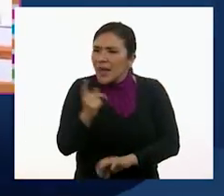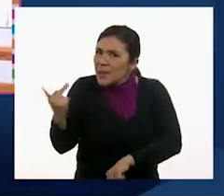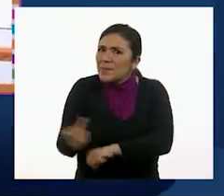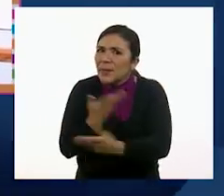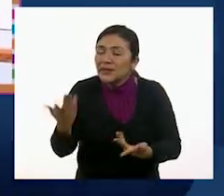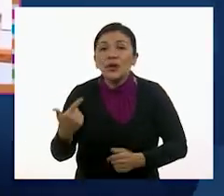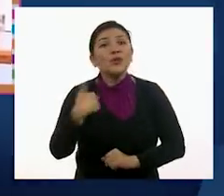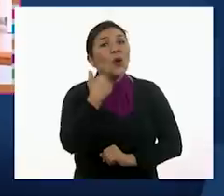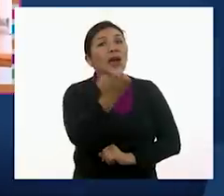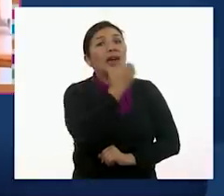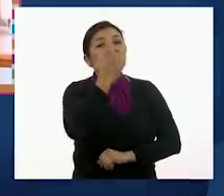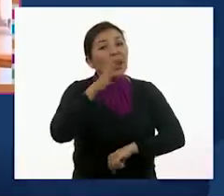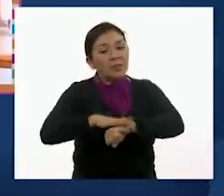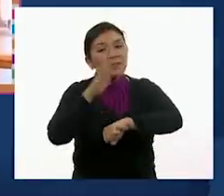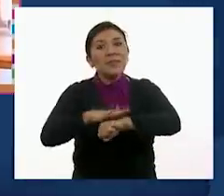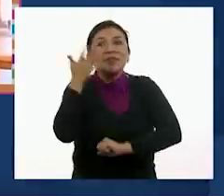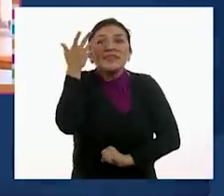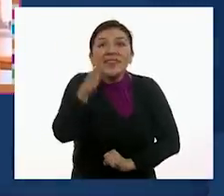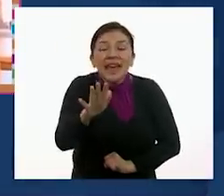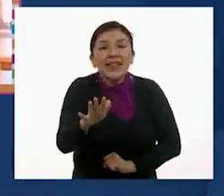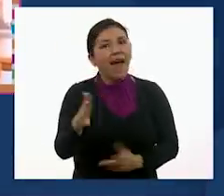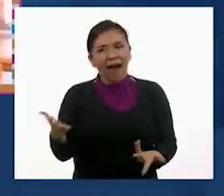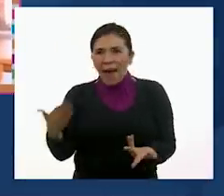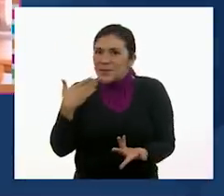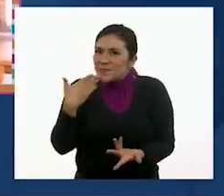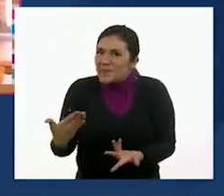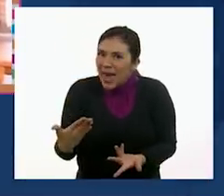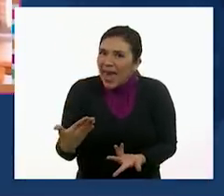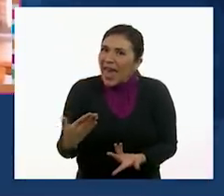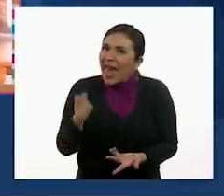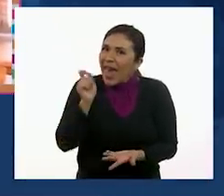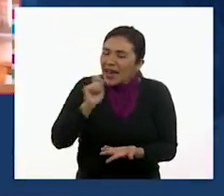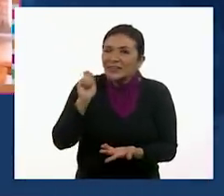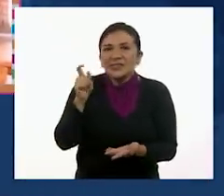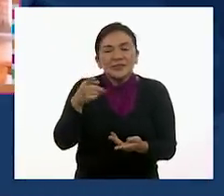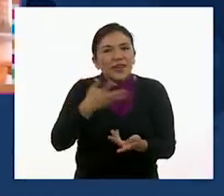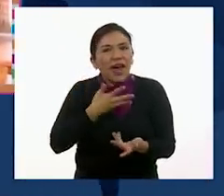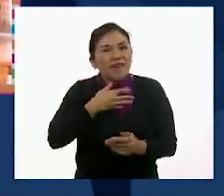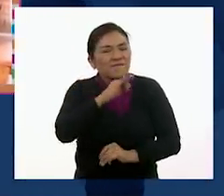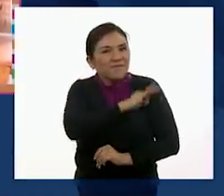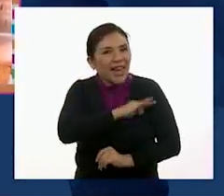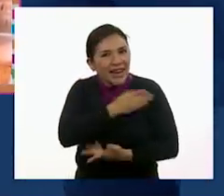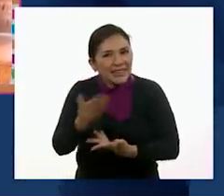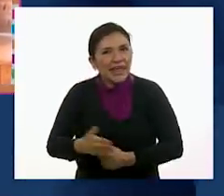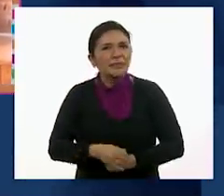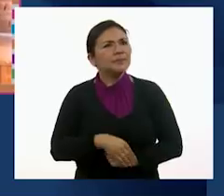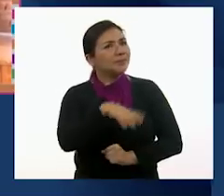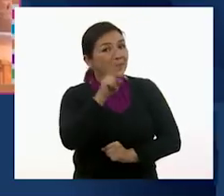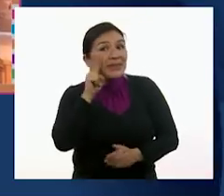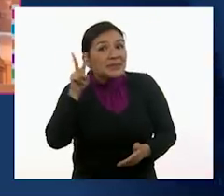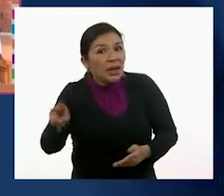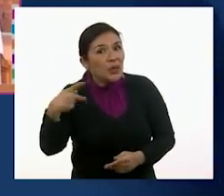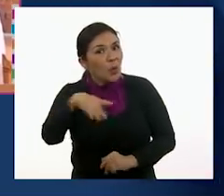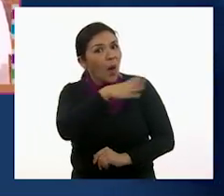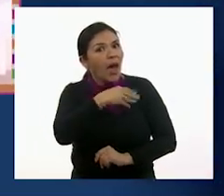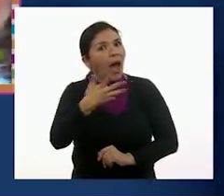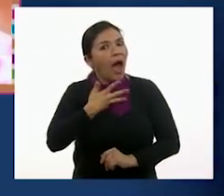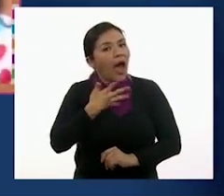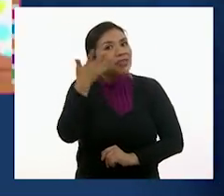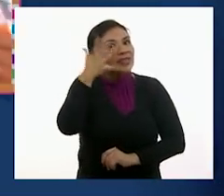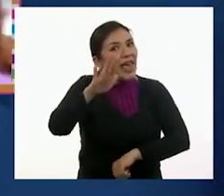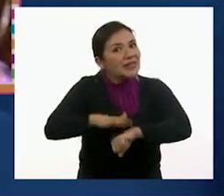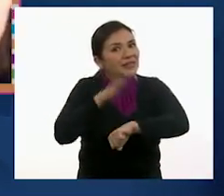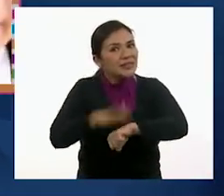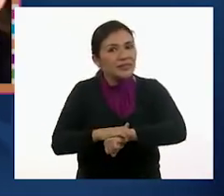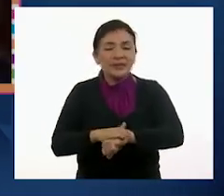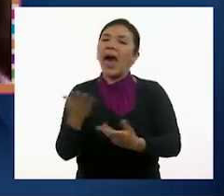¡Me pusieron un 10 en mi composición! ¡Qué bueno, hija! ¡Felicidades! Adalberto, ¿ya viste que tu hija sacó un 10?